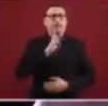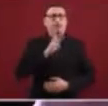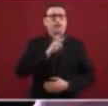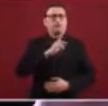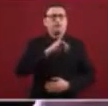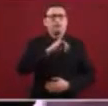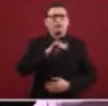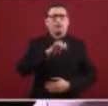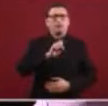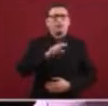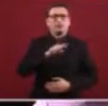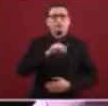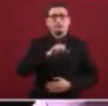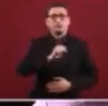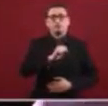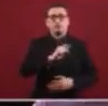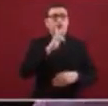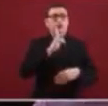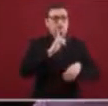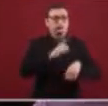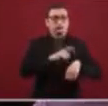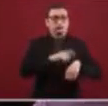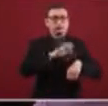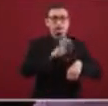Jesús nos alcanza el tiempo